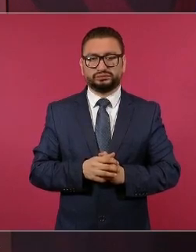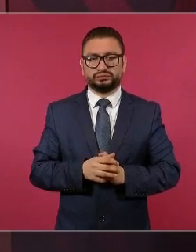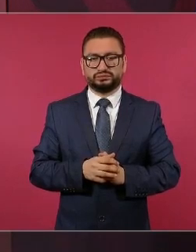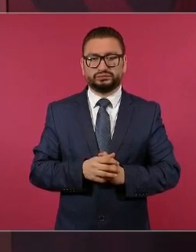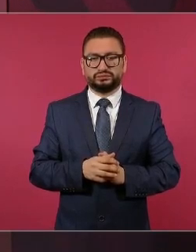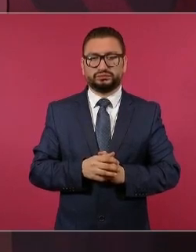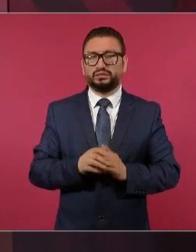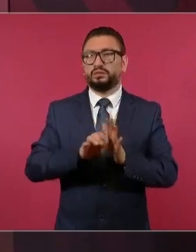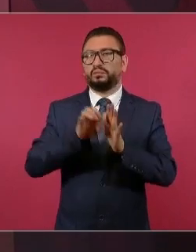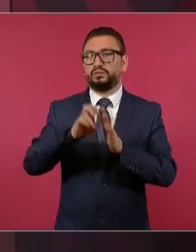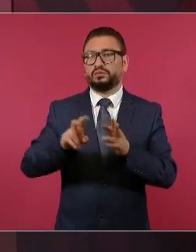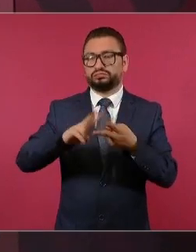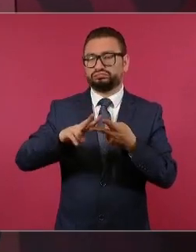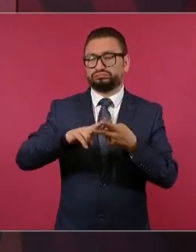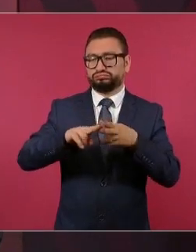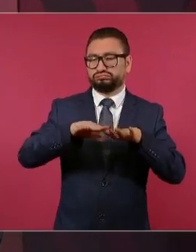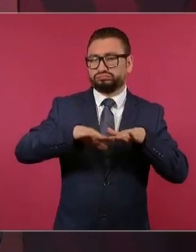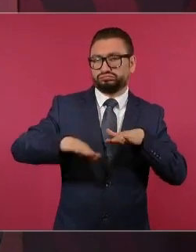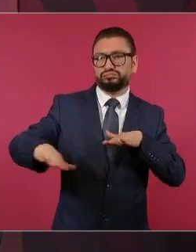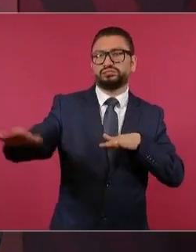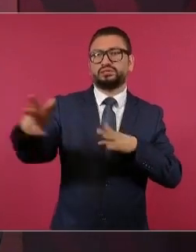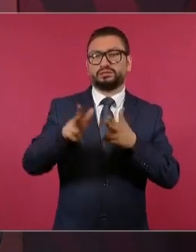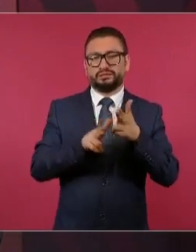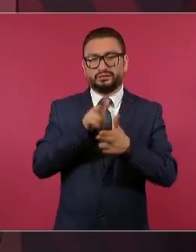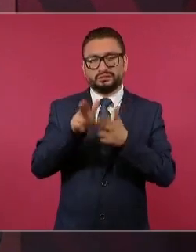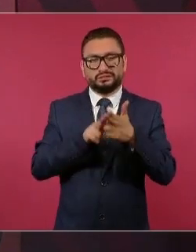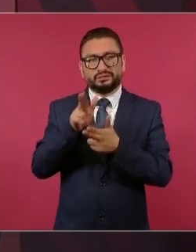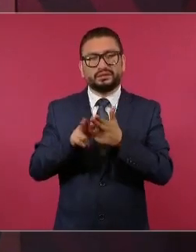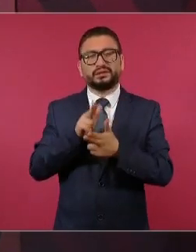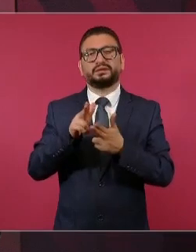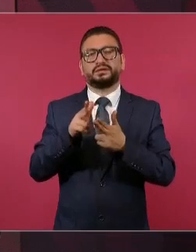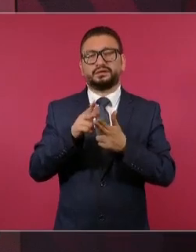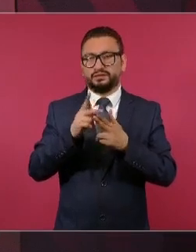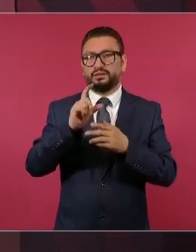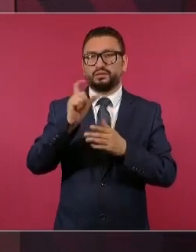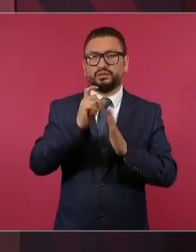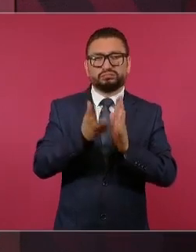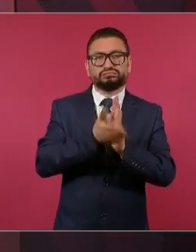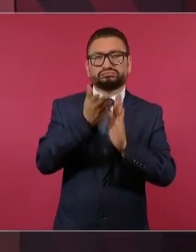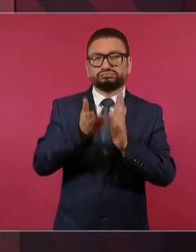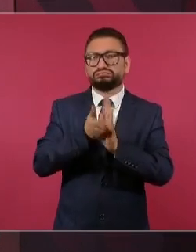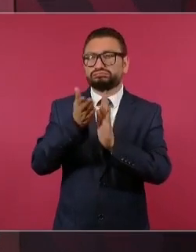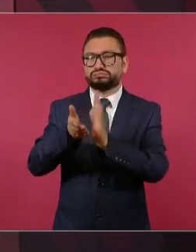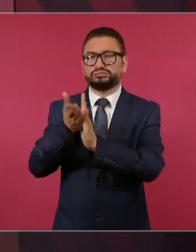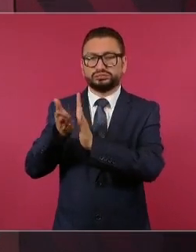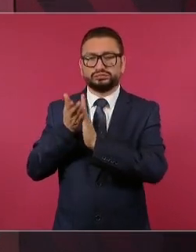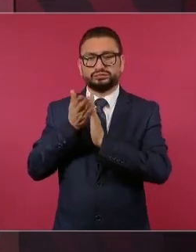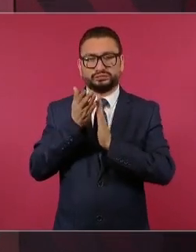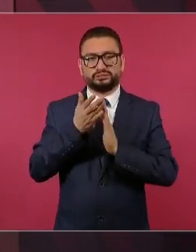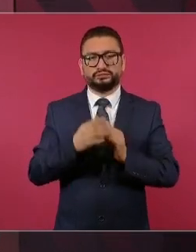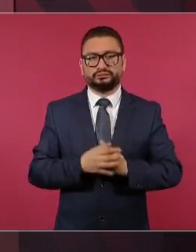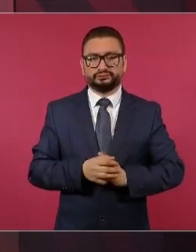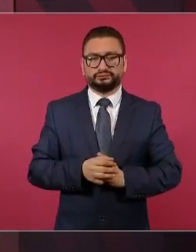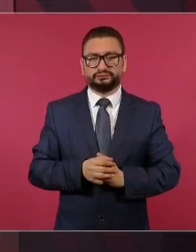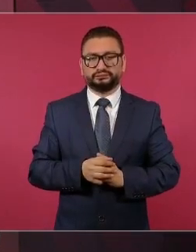del tendido de las vías, lo de los trenes, la construcción del